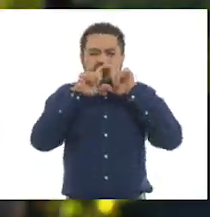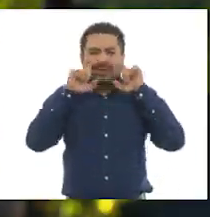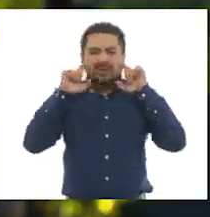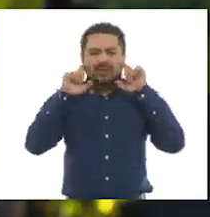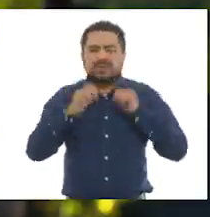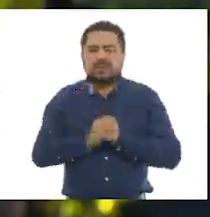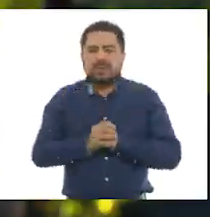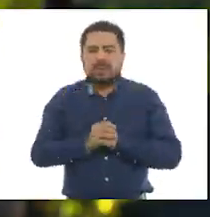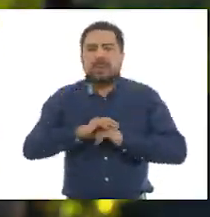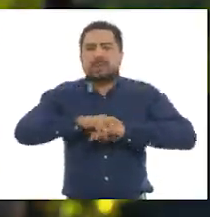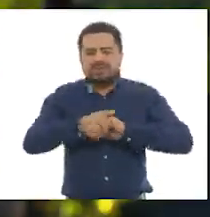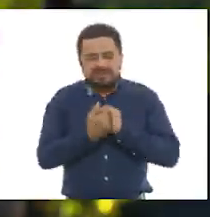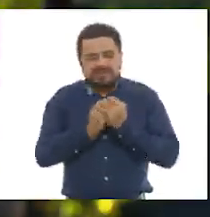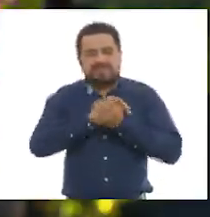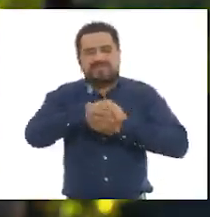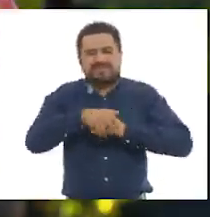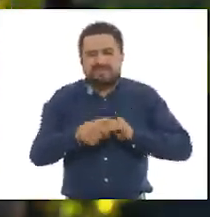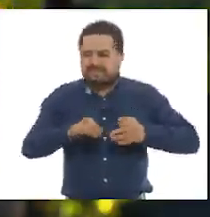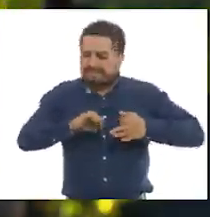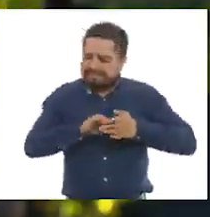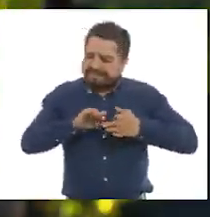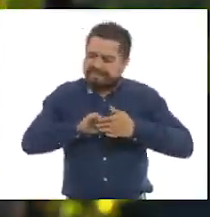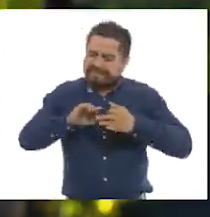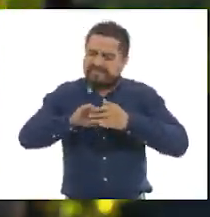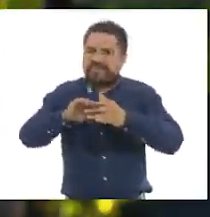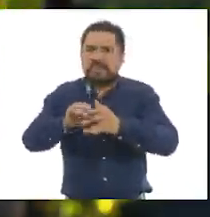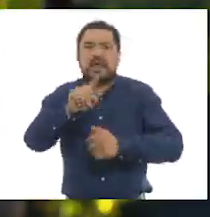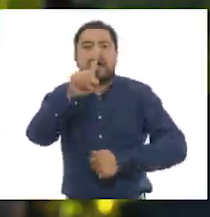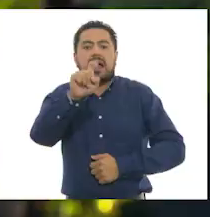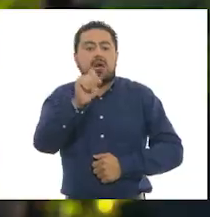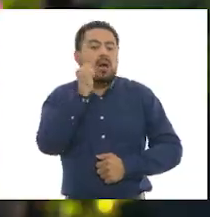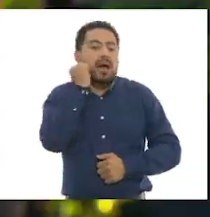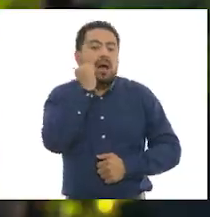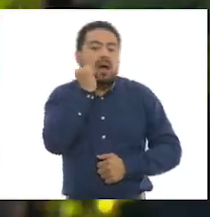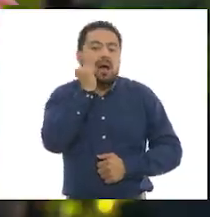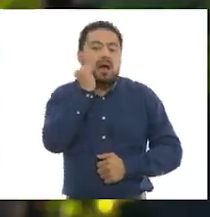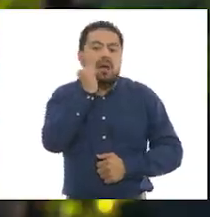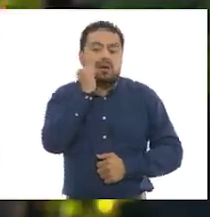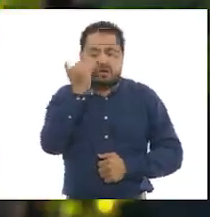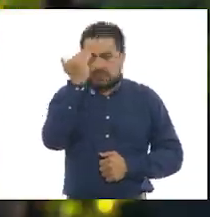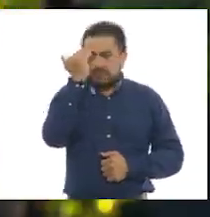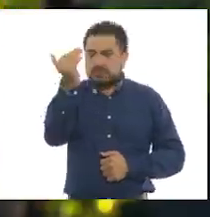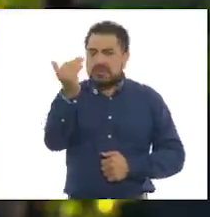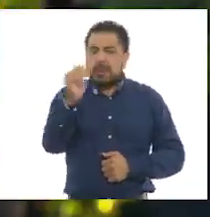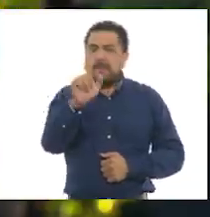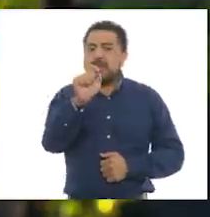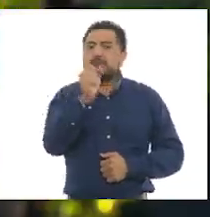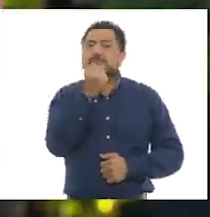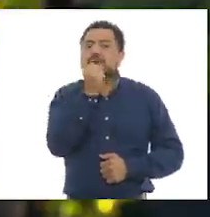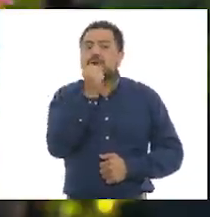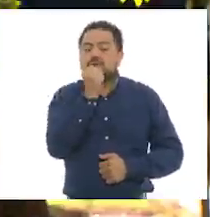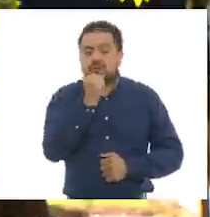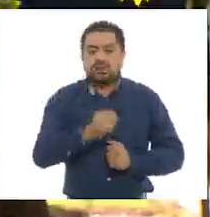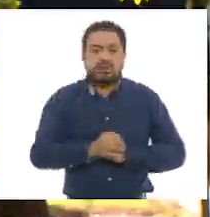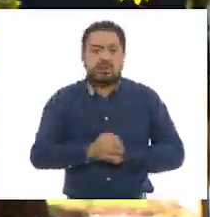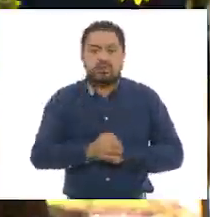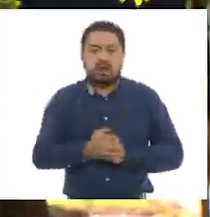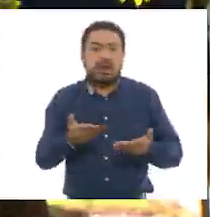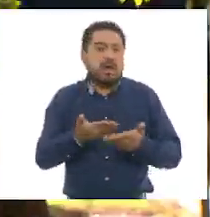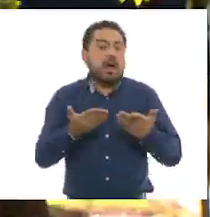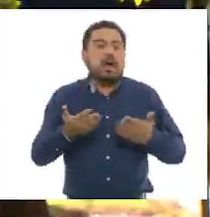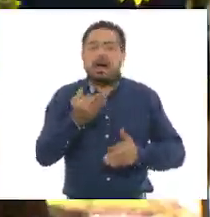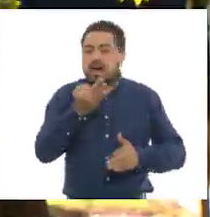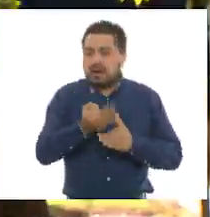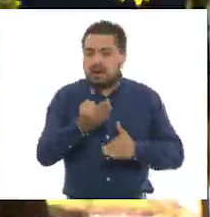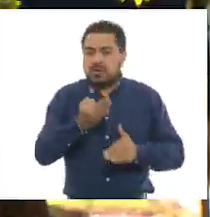cubrebocas. Lava tus manos frecuentemente con agua y con jabón por lo menos durante 20 segundos. Ahora